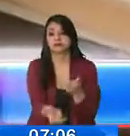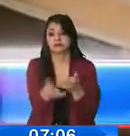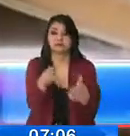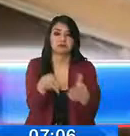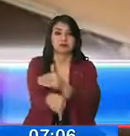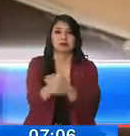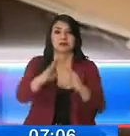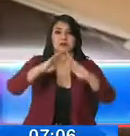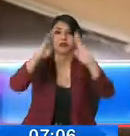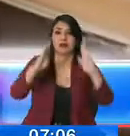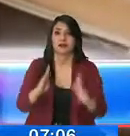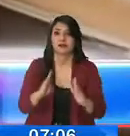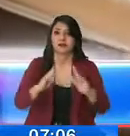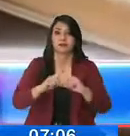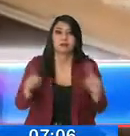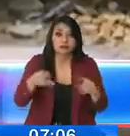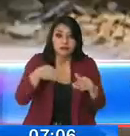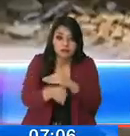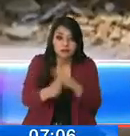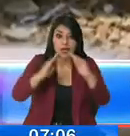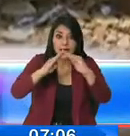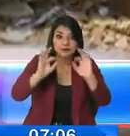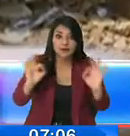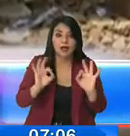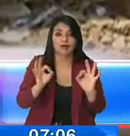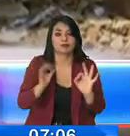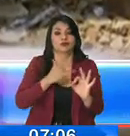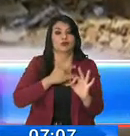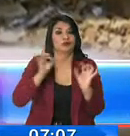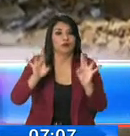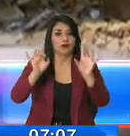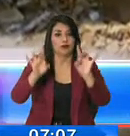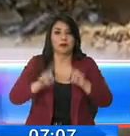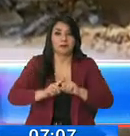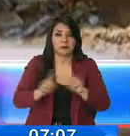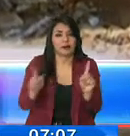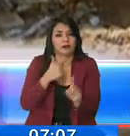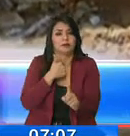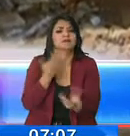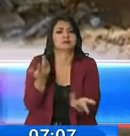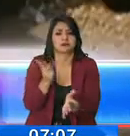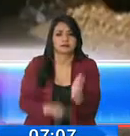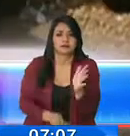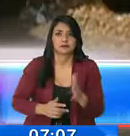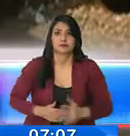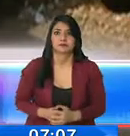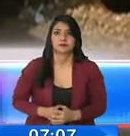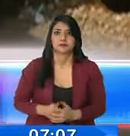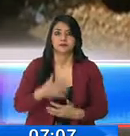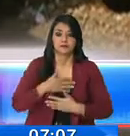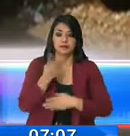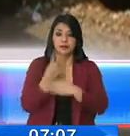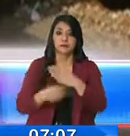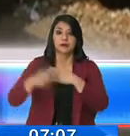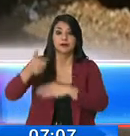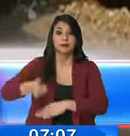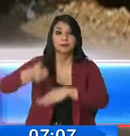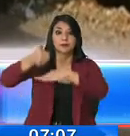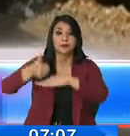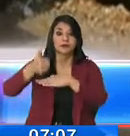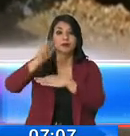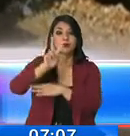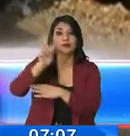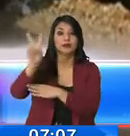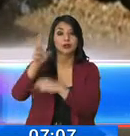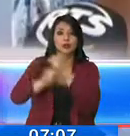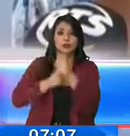zona. Felizmente no impactó a la vivienda, pero sí hubo consecuencias. Y mi hijo, el mayor, que de 22 años,